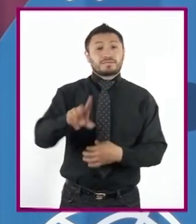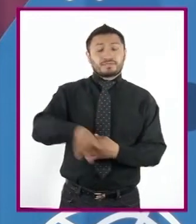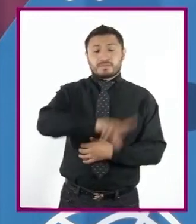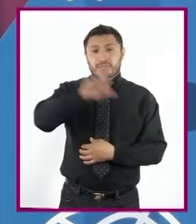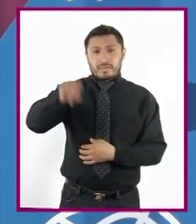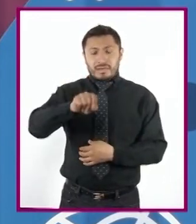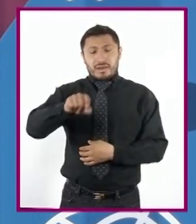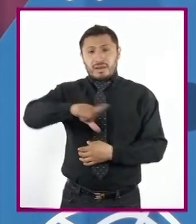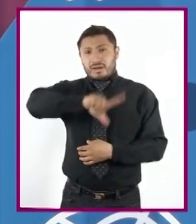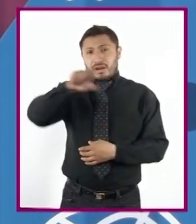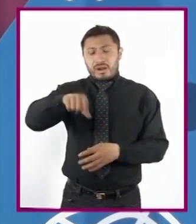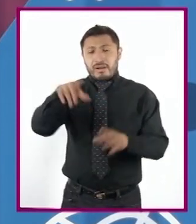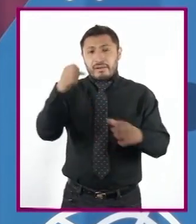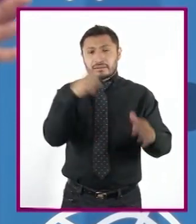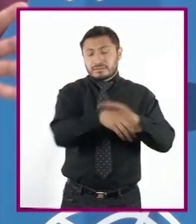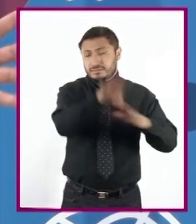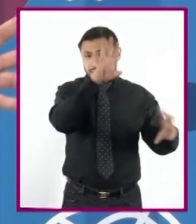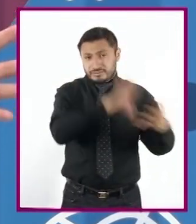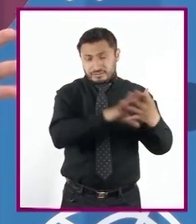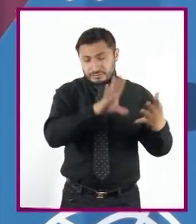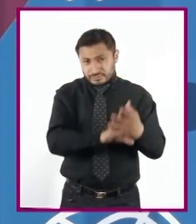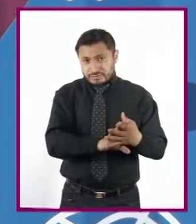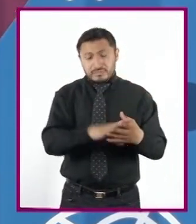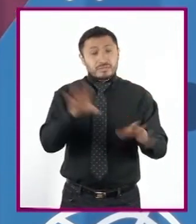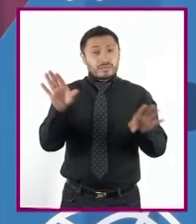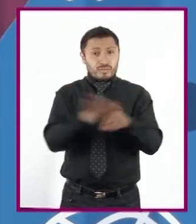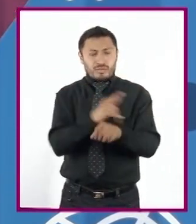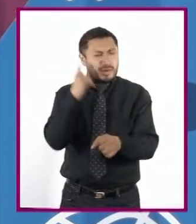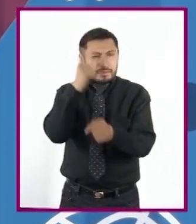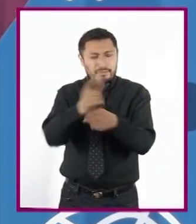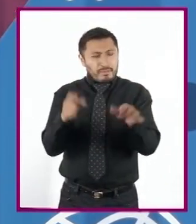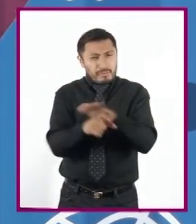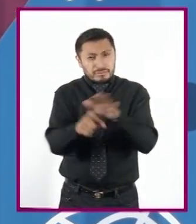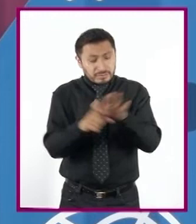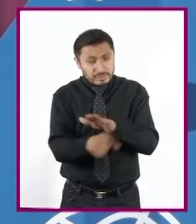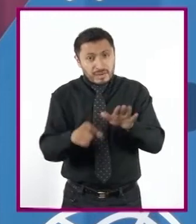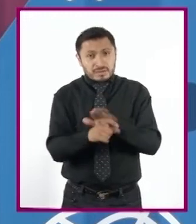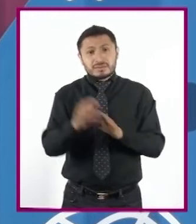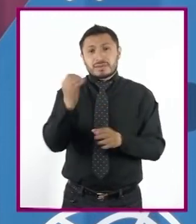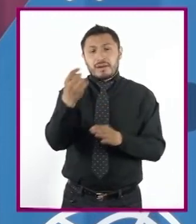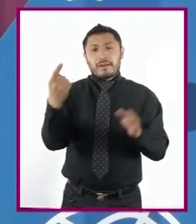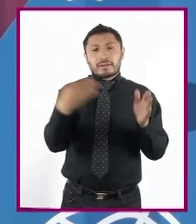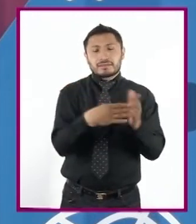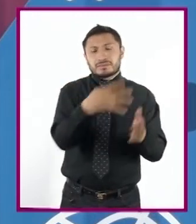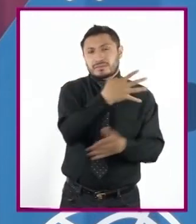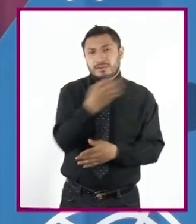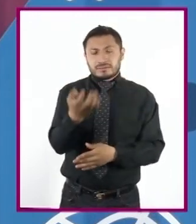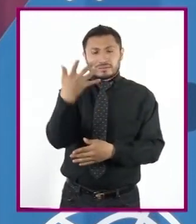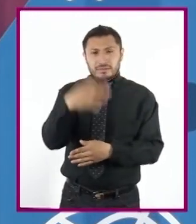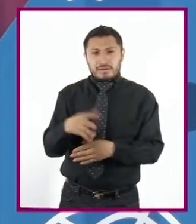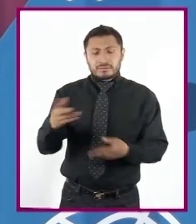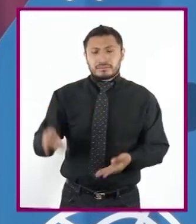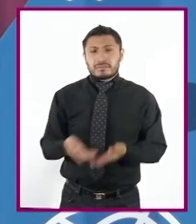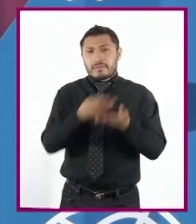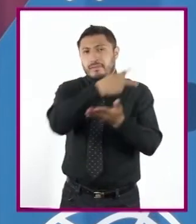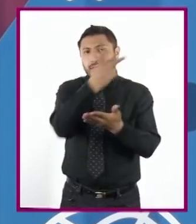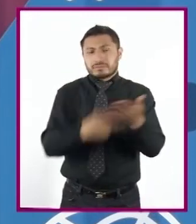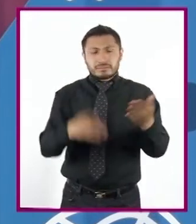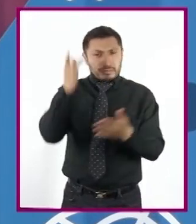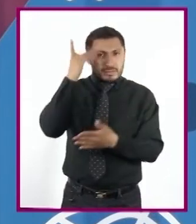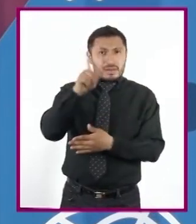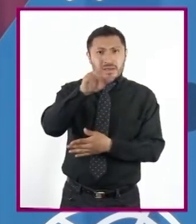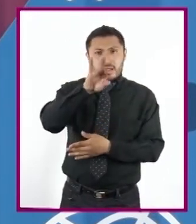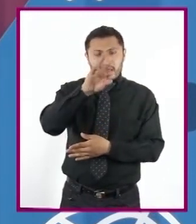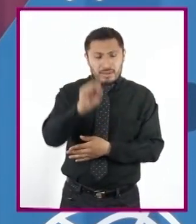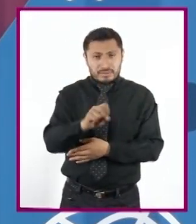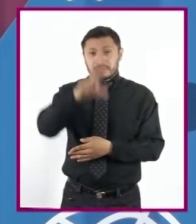encarcelado y derrotado por el dictador a través de un fraude, en octubre de 1910 promulgó el Plan de San Luis, en el que planteaba